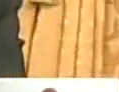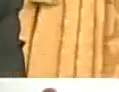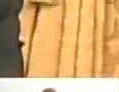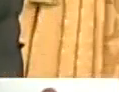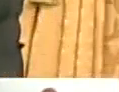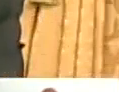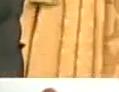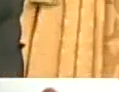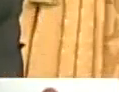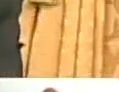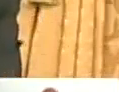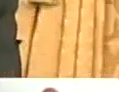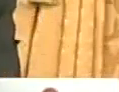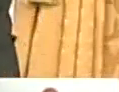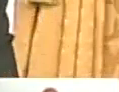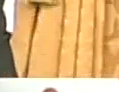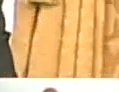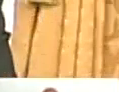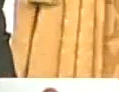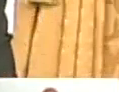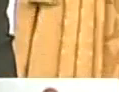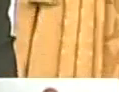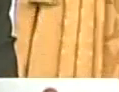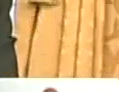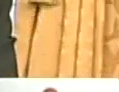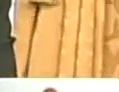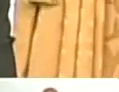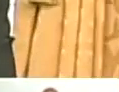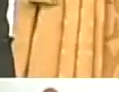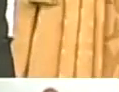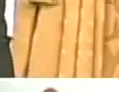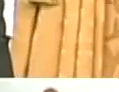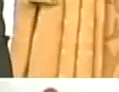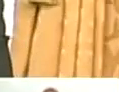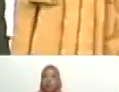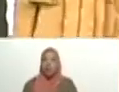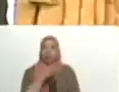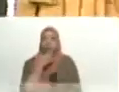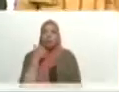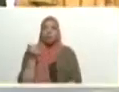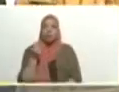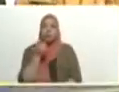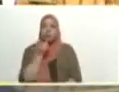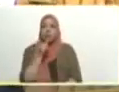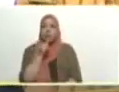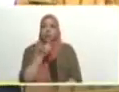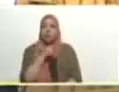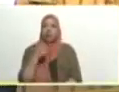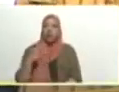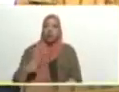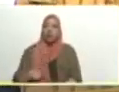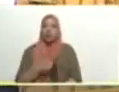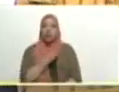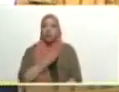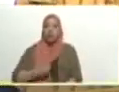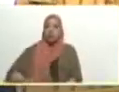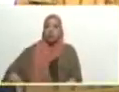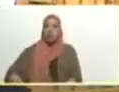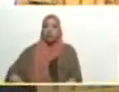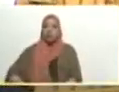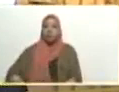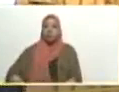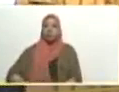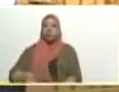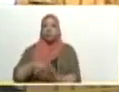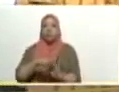gas. Y están llegando. Hablé con el presidente Xi Jinping y China viene con grandes